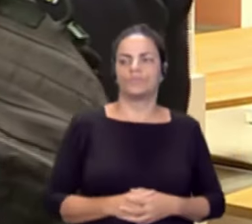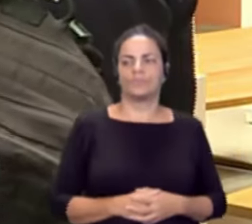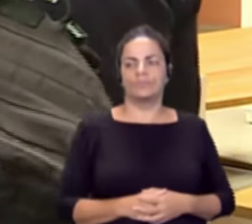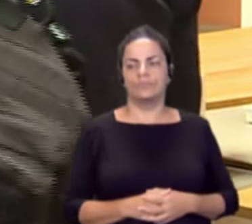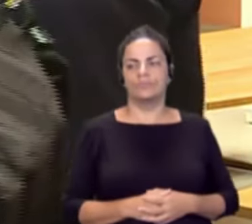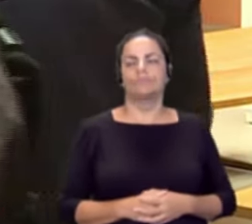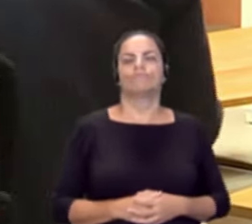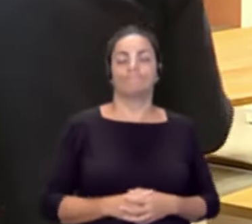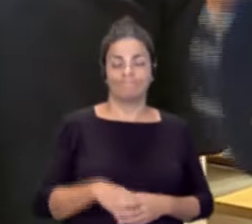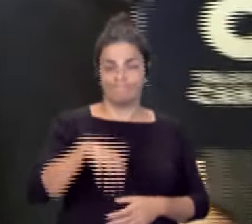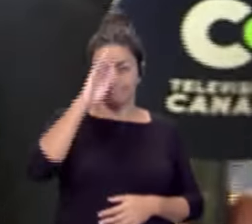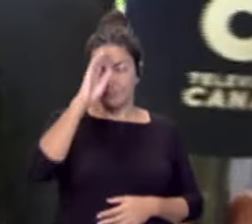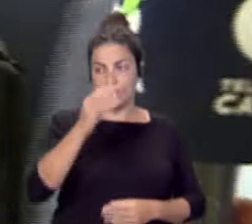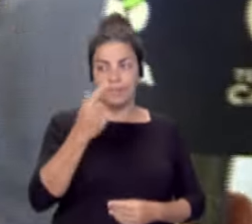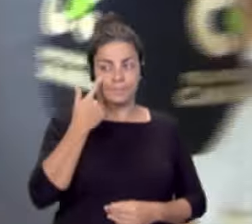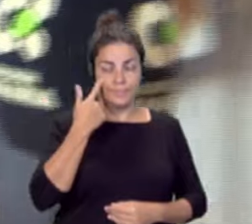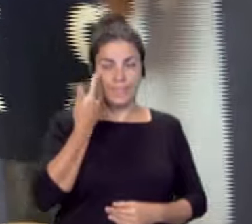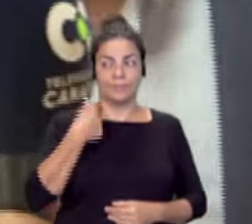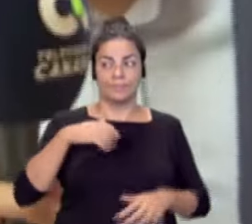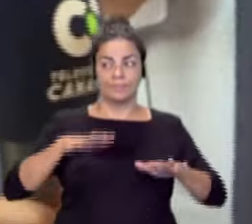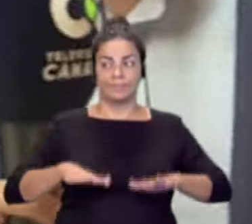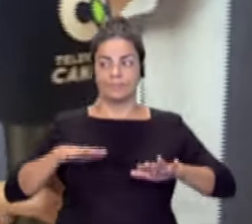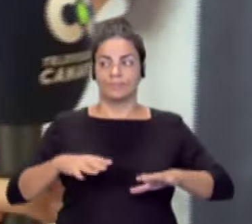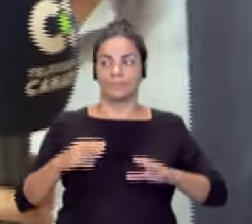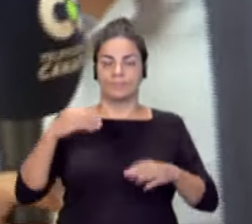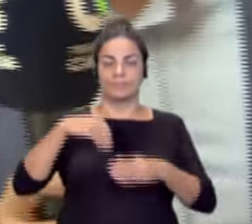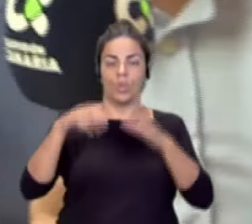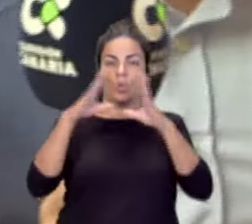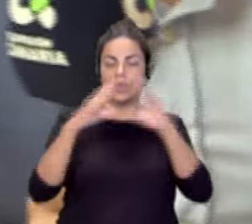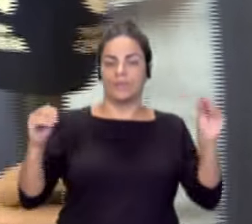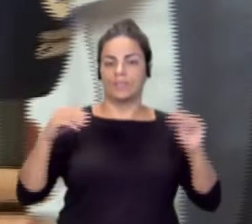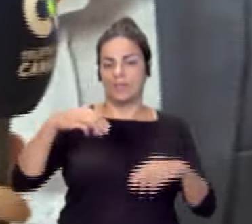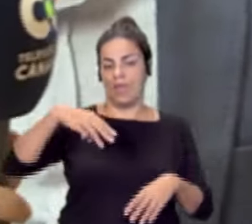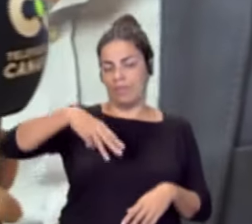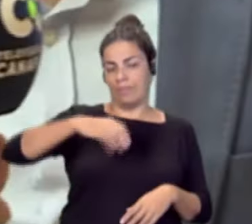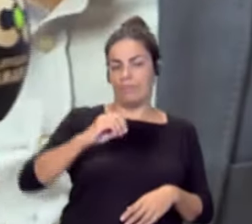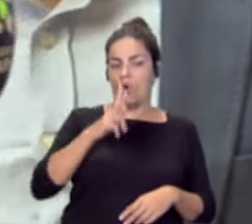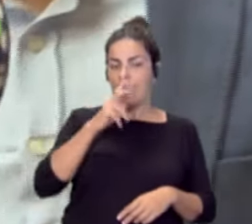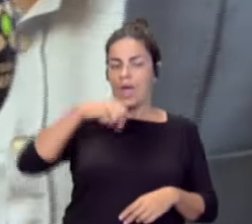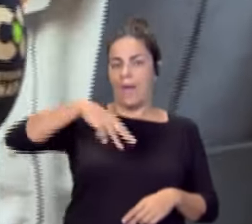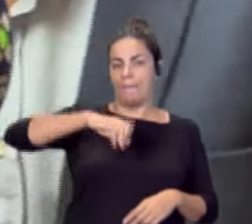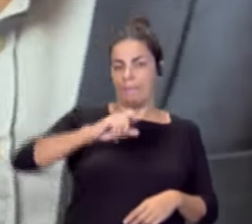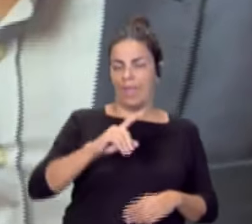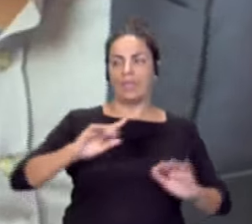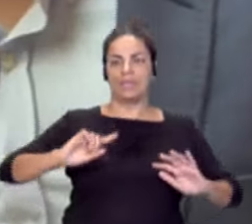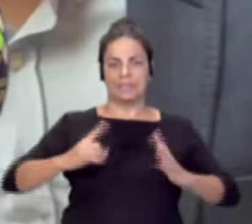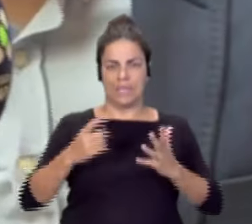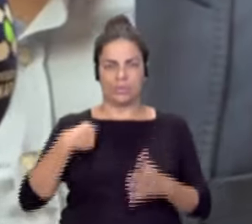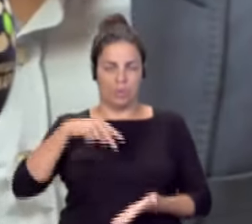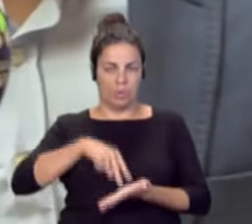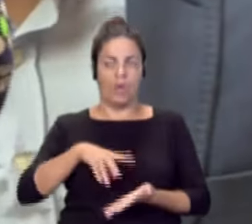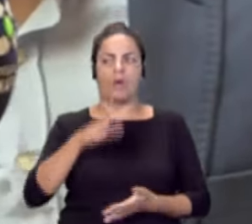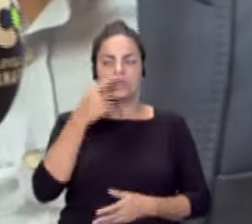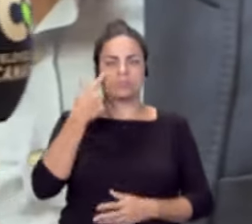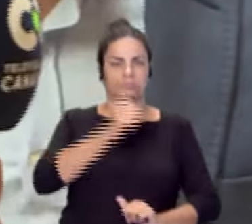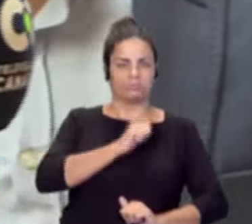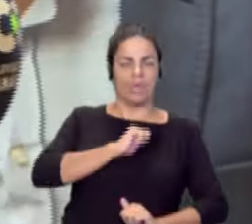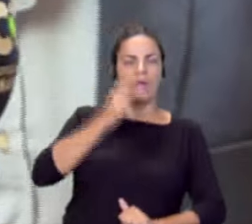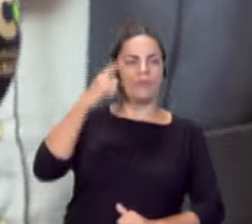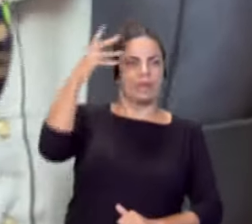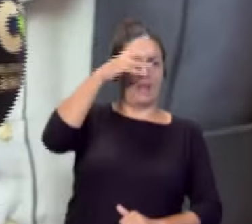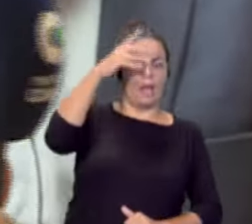Hola, muy buenas. Mira, estamos aquí en la Universidad Mohamed VI de Ben Gurión. Estamos a la espera de que ahora el presidente canario Clavijo nos